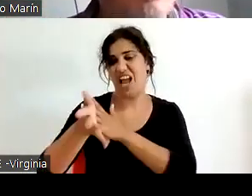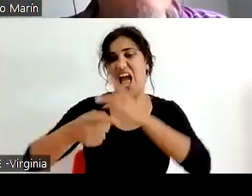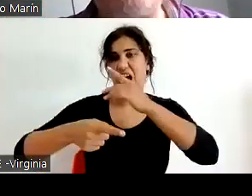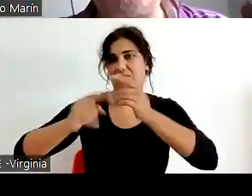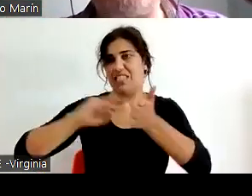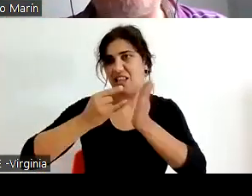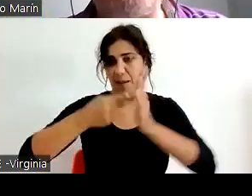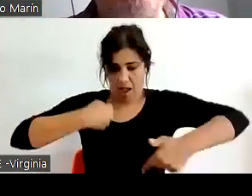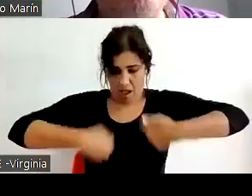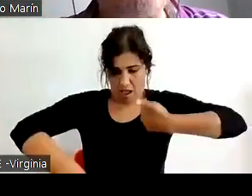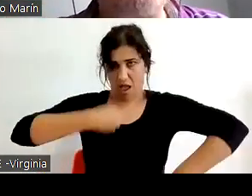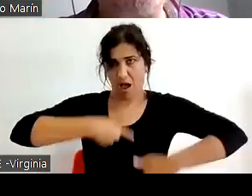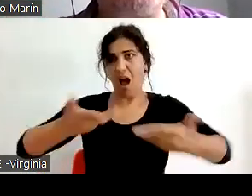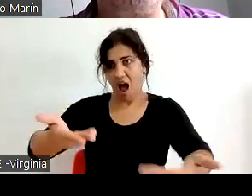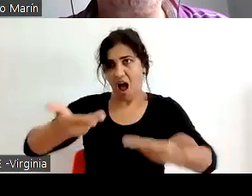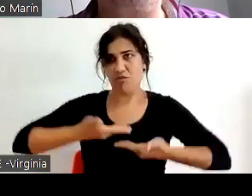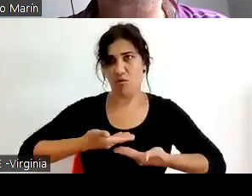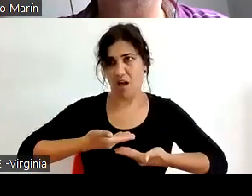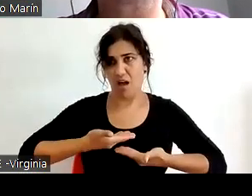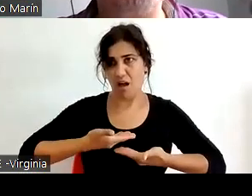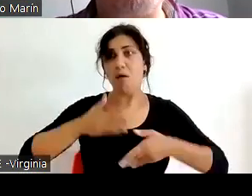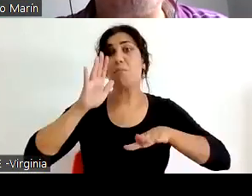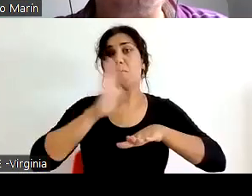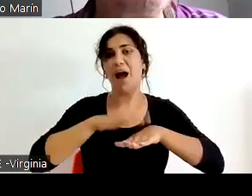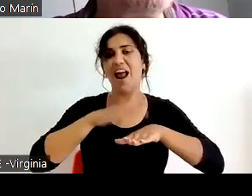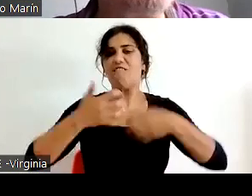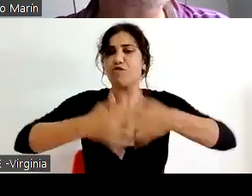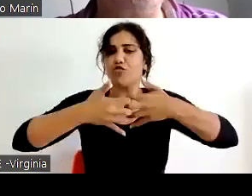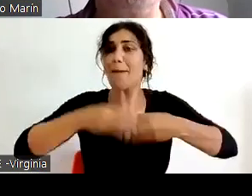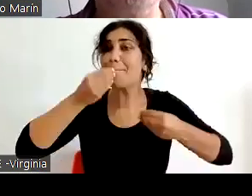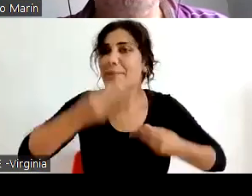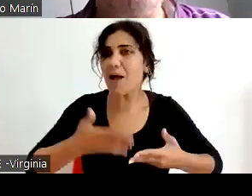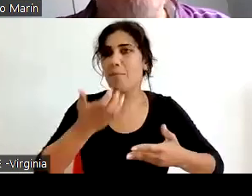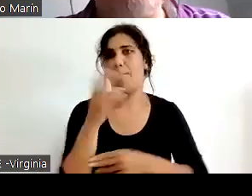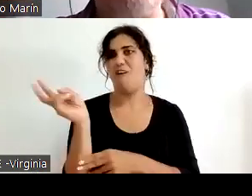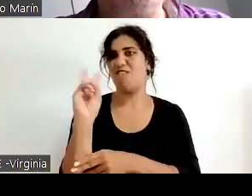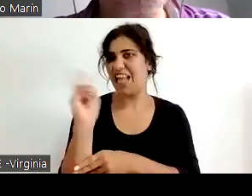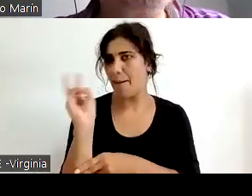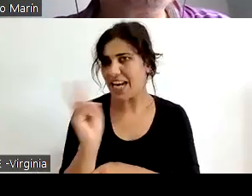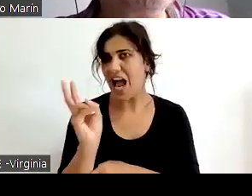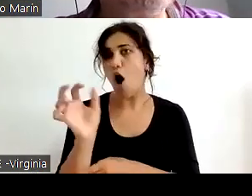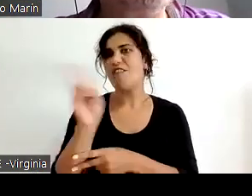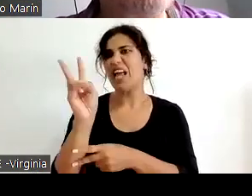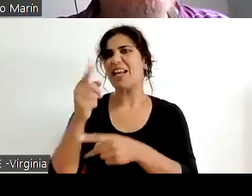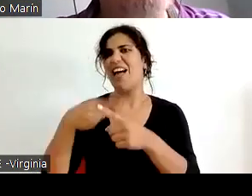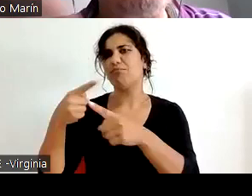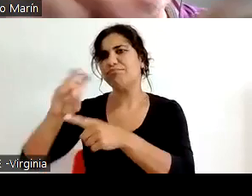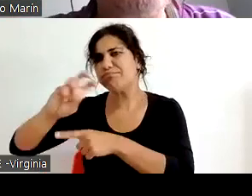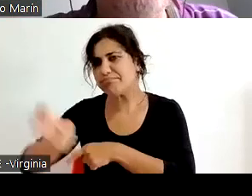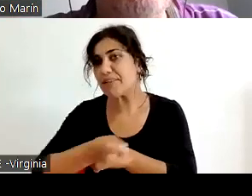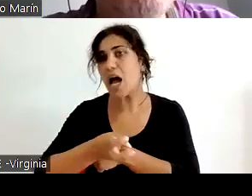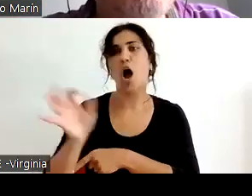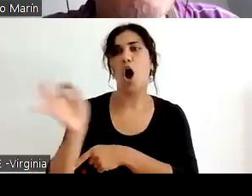las proteínas, a los hidratos de carbono y a las grasas a funcionar, como son las vitaminas, diferentes vitaminas, los